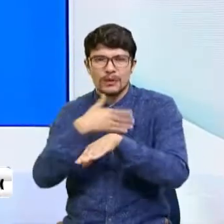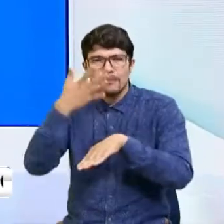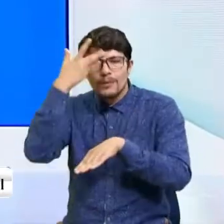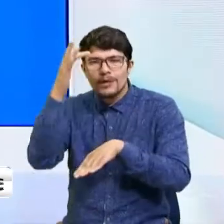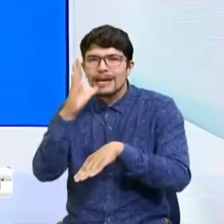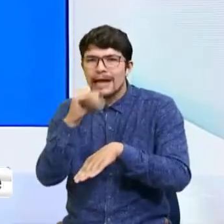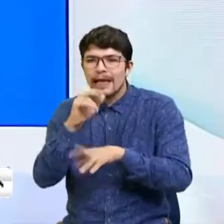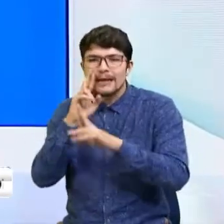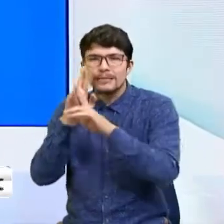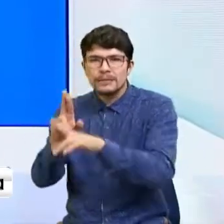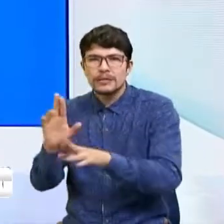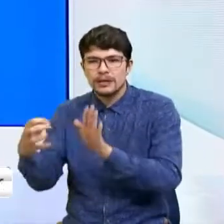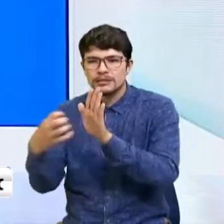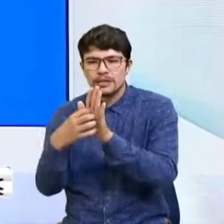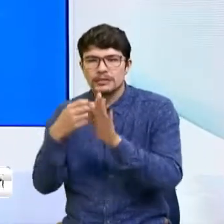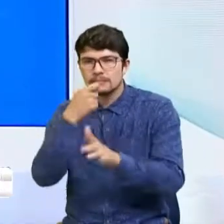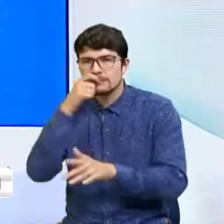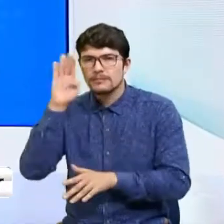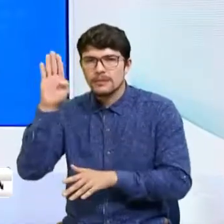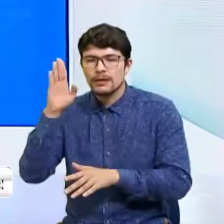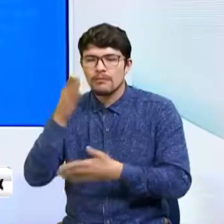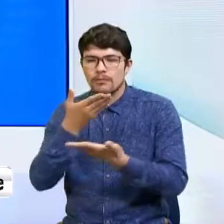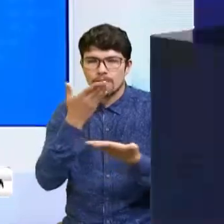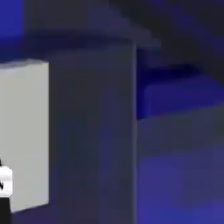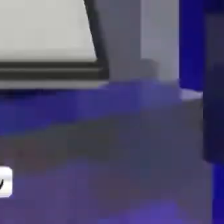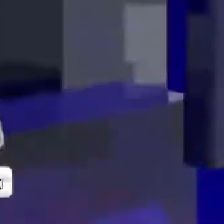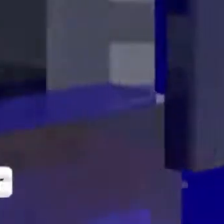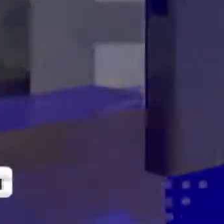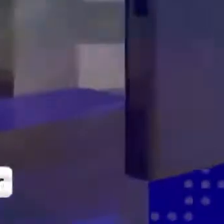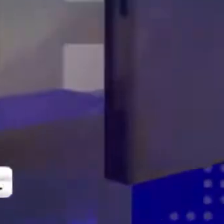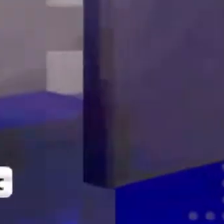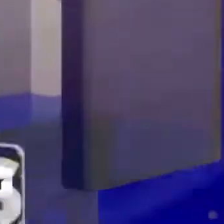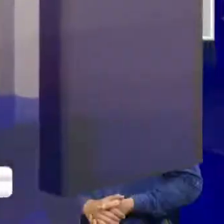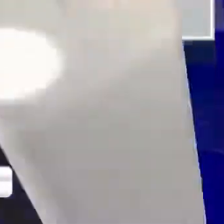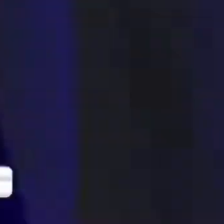respetar las señales de tránsito dolly buenas tardes y adelante